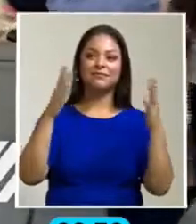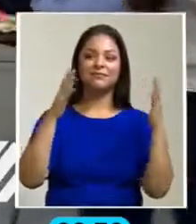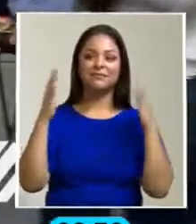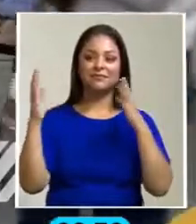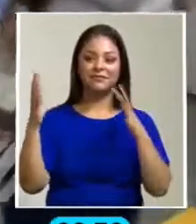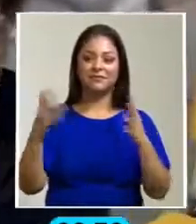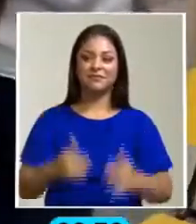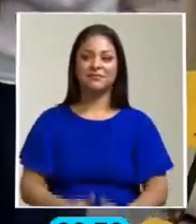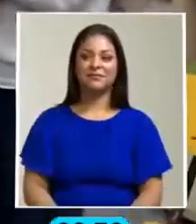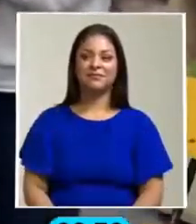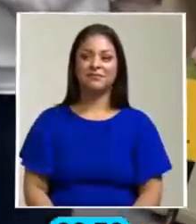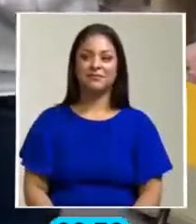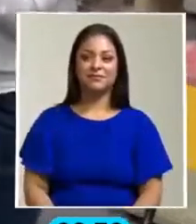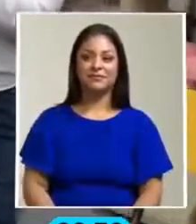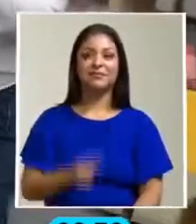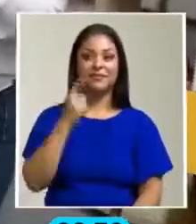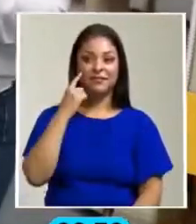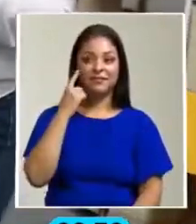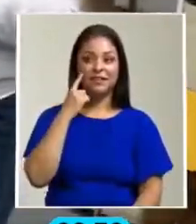¡Listo, venga! ¡Claro que sí!